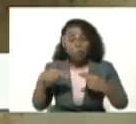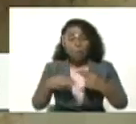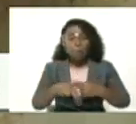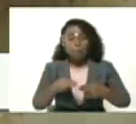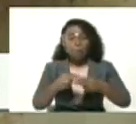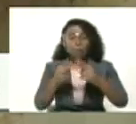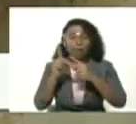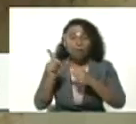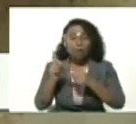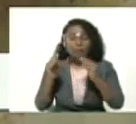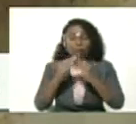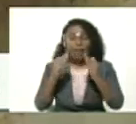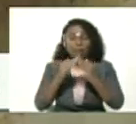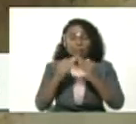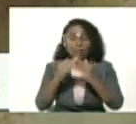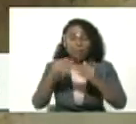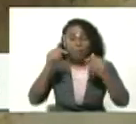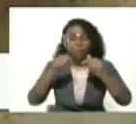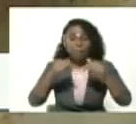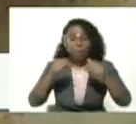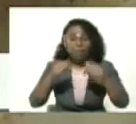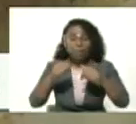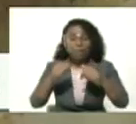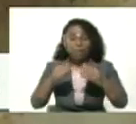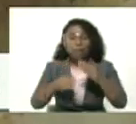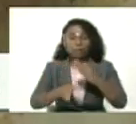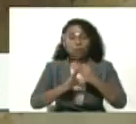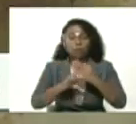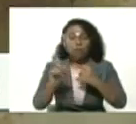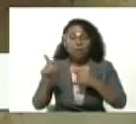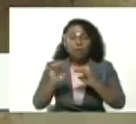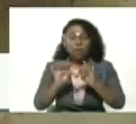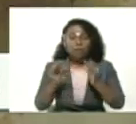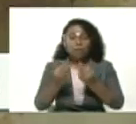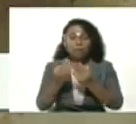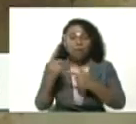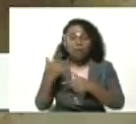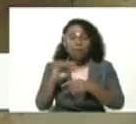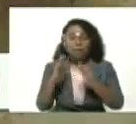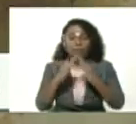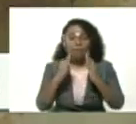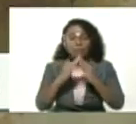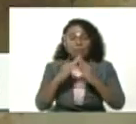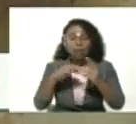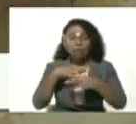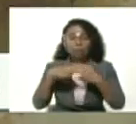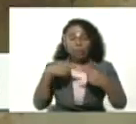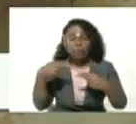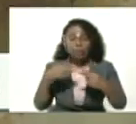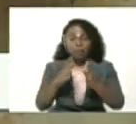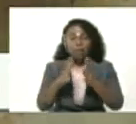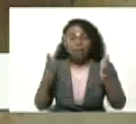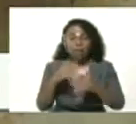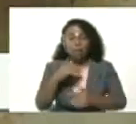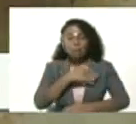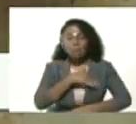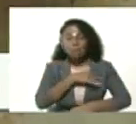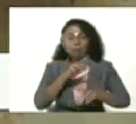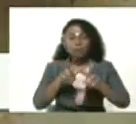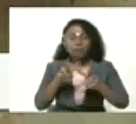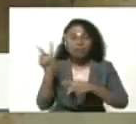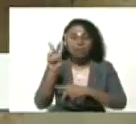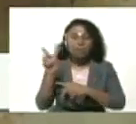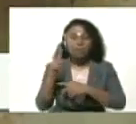construyó para ellos viviendas y hoy todas esas familias están en viviendas de la revolución y la gran misión Vivienda